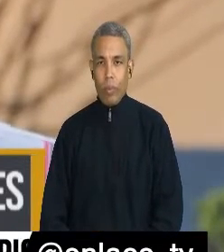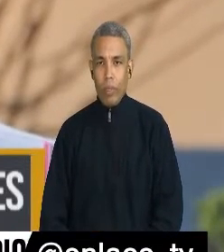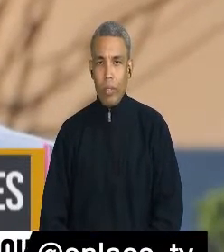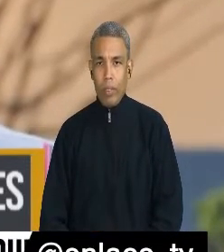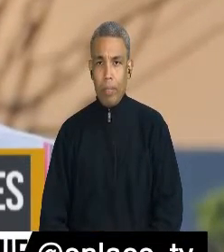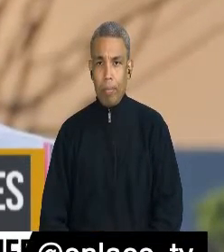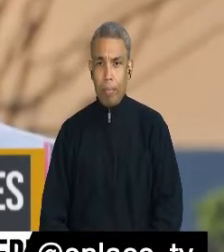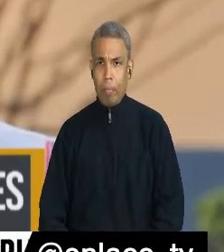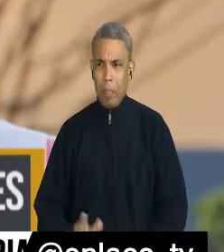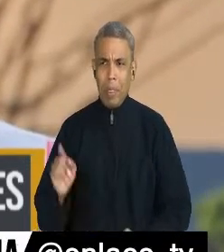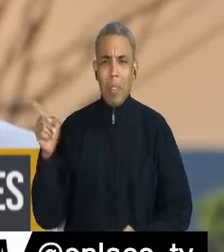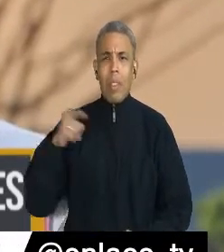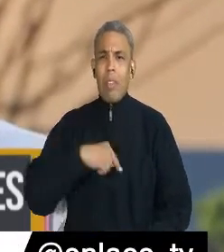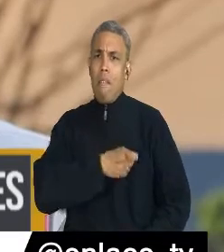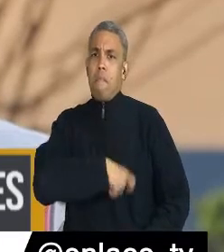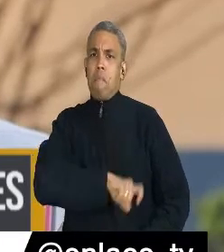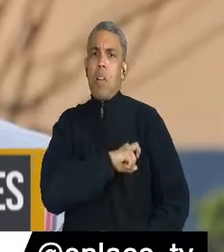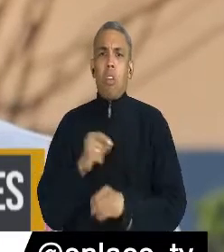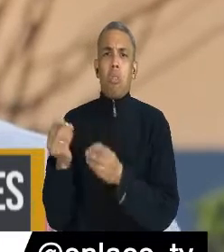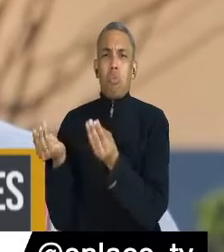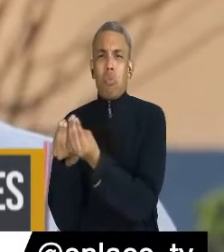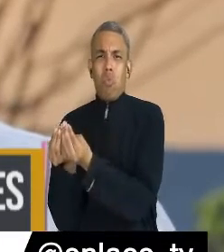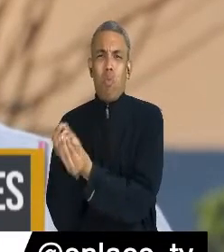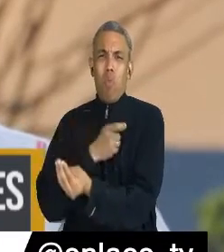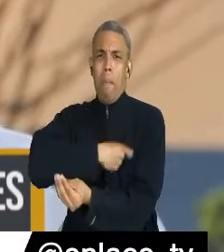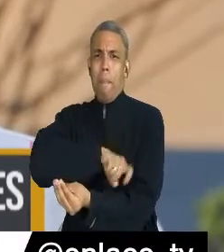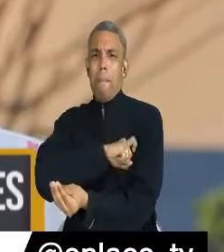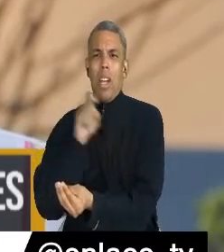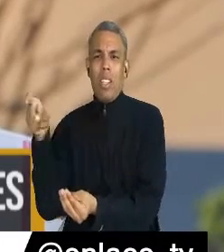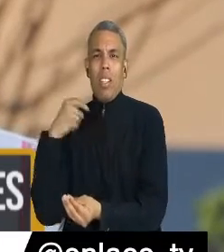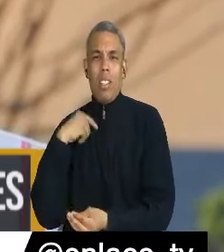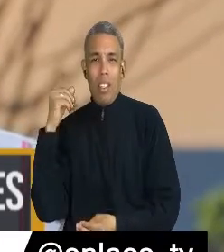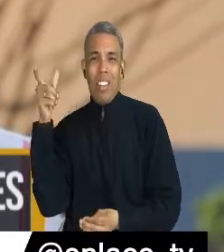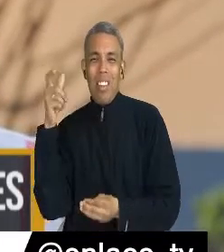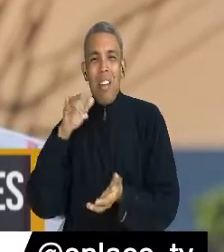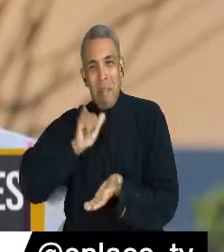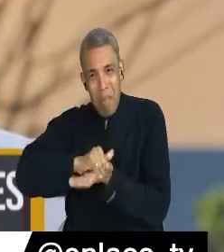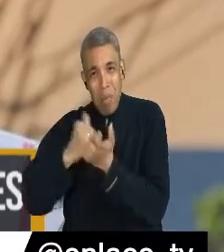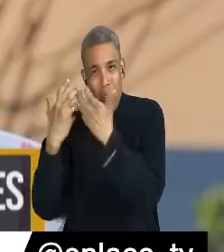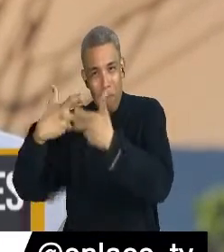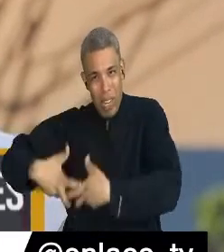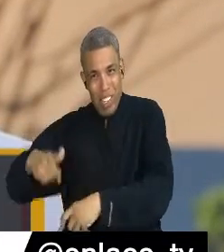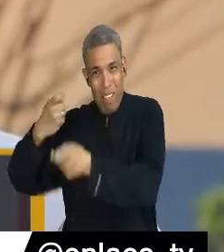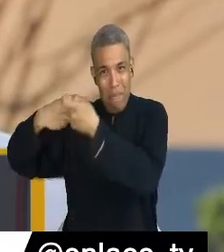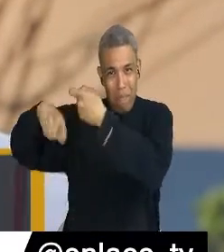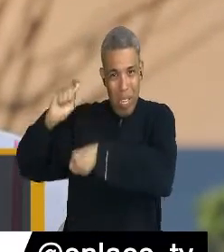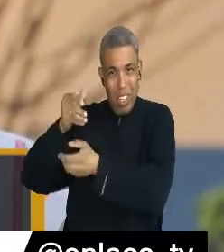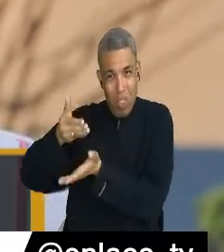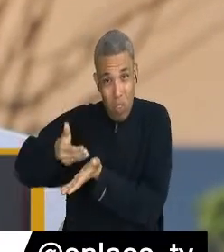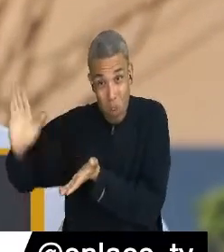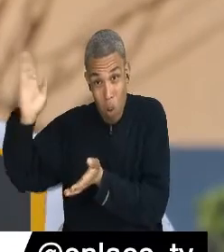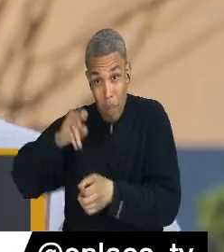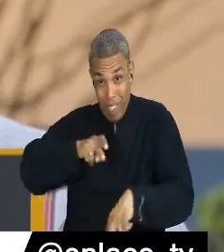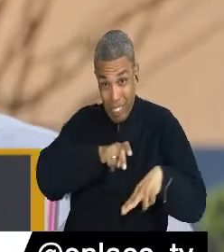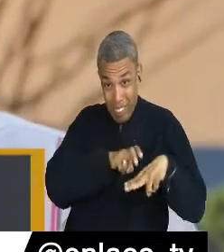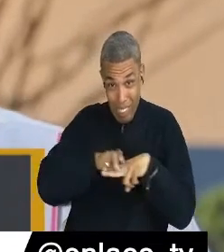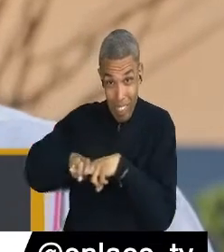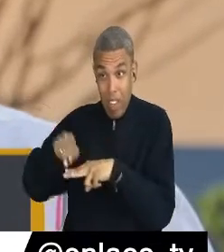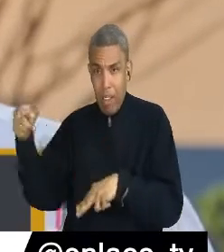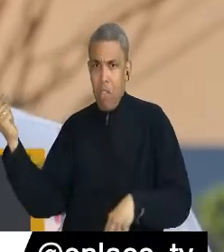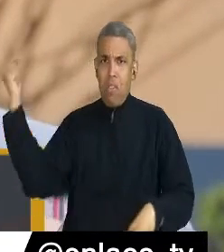de españa' los cuales son las empresas que vendieron esta silletería para indicar también y hacer este seguimiento durante la instalación